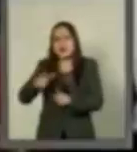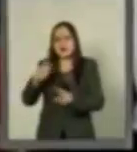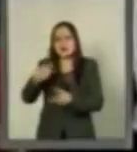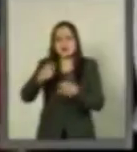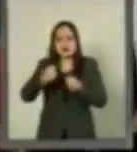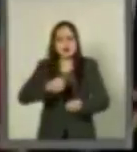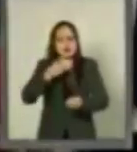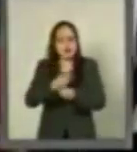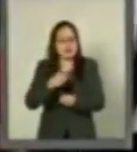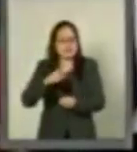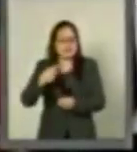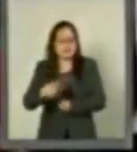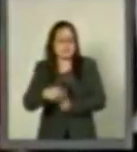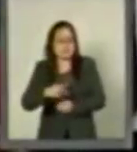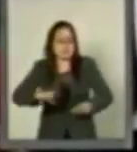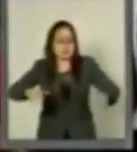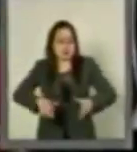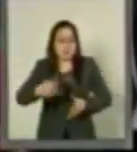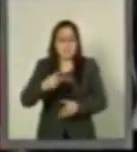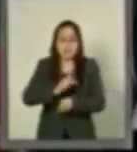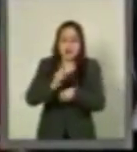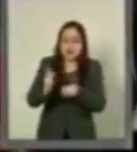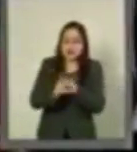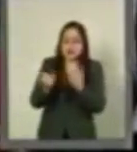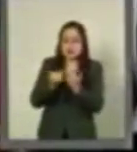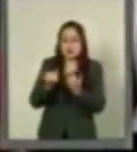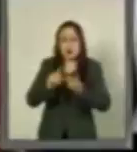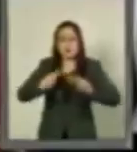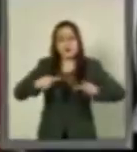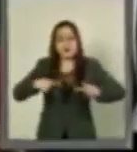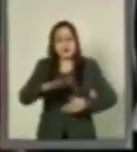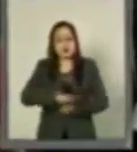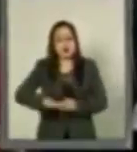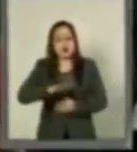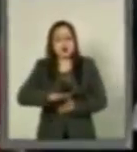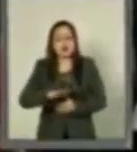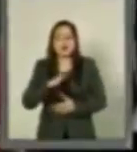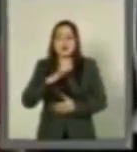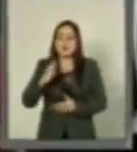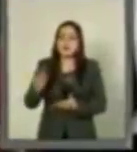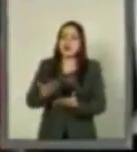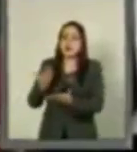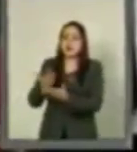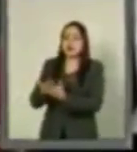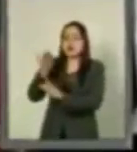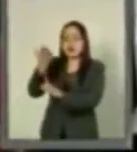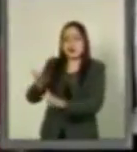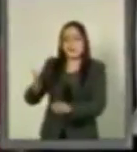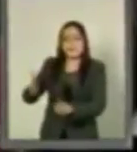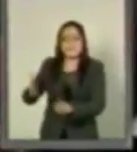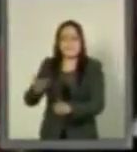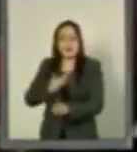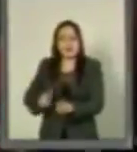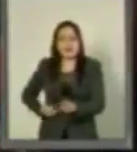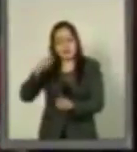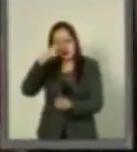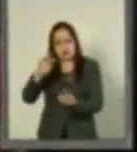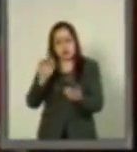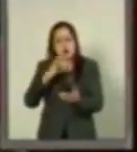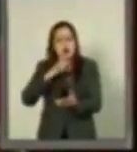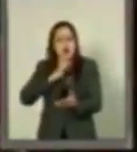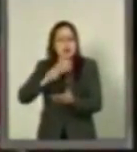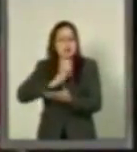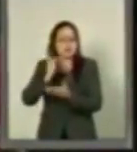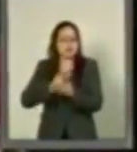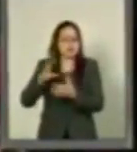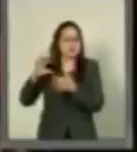de la nación y de sus habitantes, proponer al Ejecutivo Federal la política criminal y las medidas que